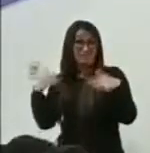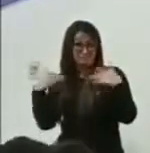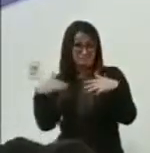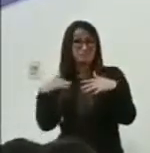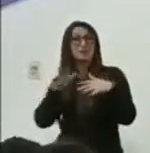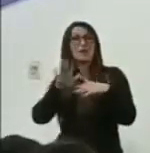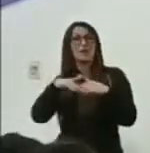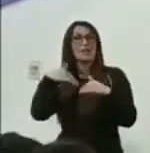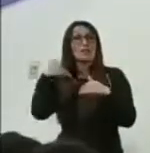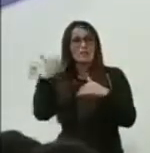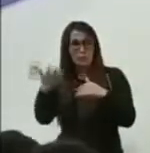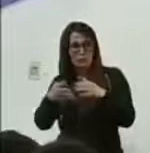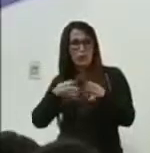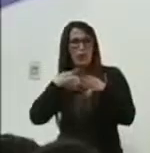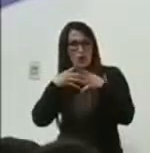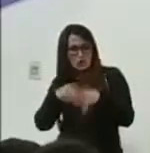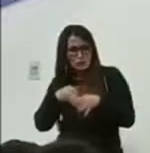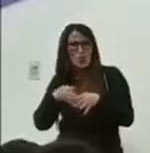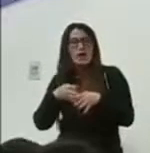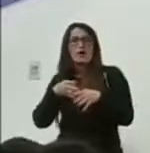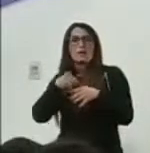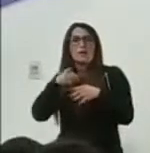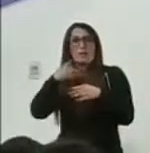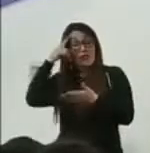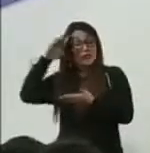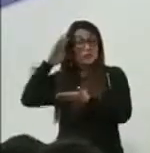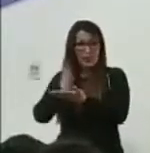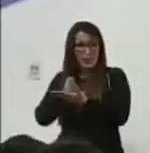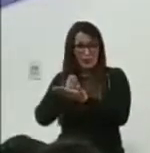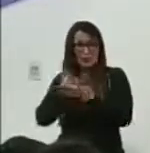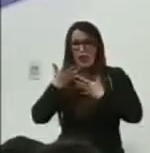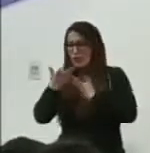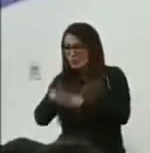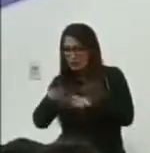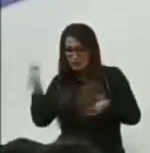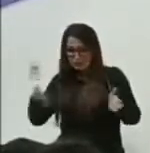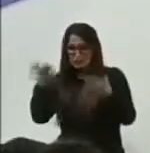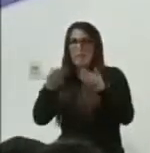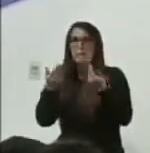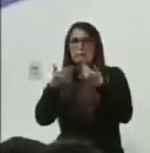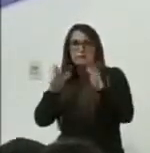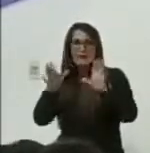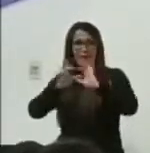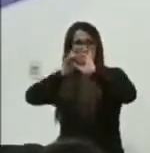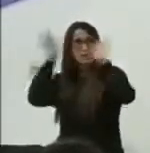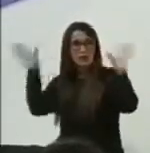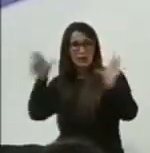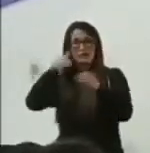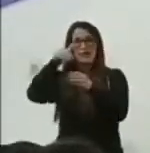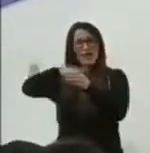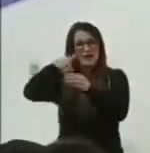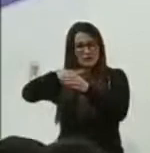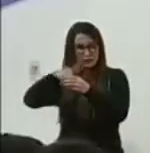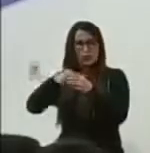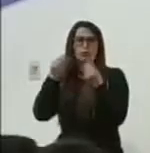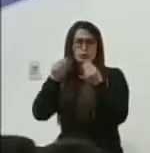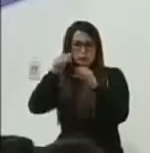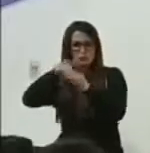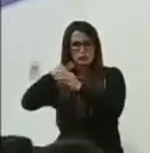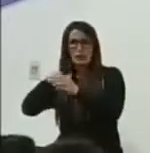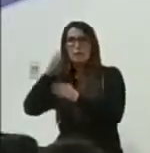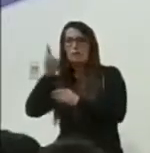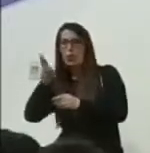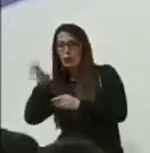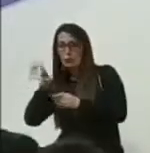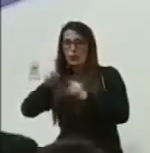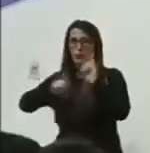Después que luchamos contra la dictadura y ayudamos a restablecer la democracia, elección con candidatos